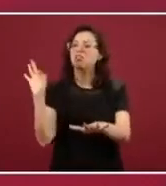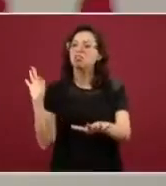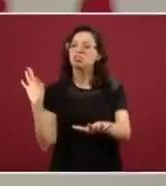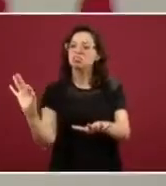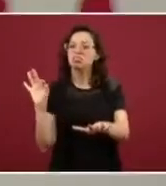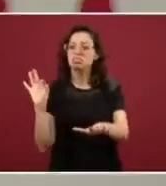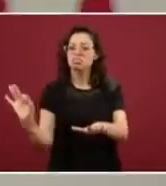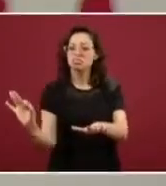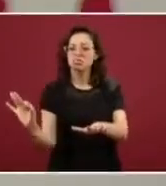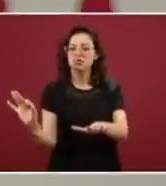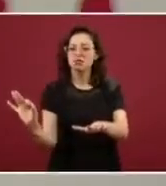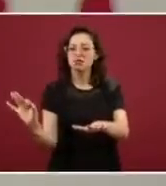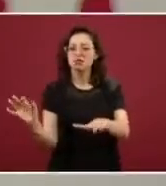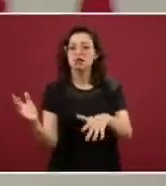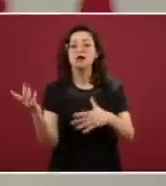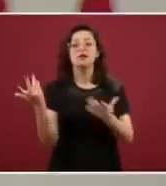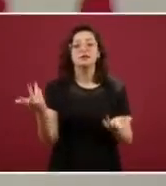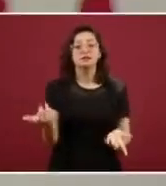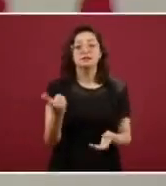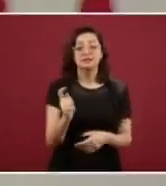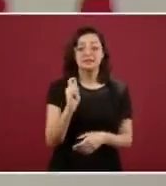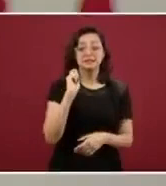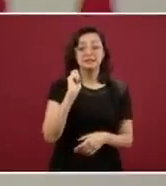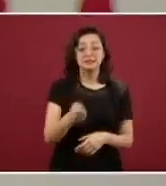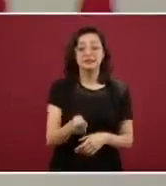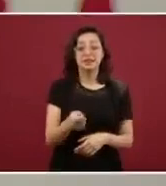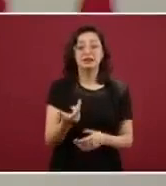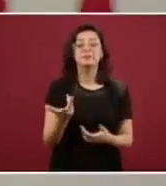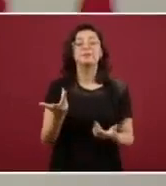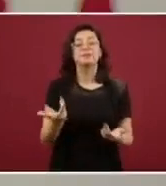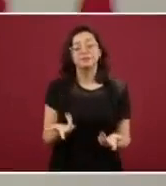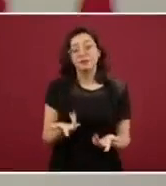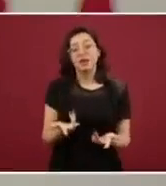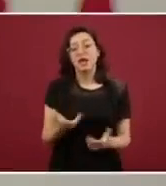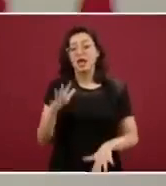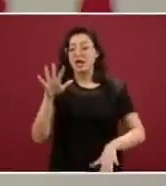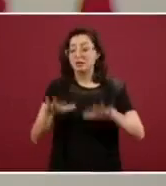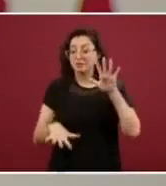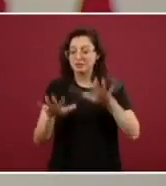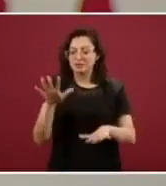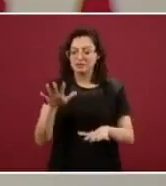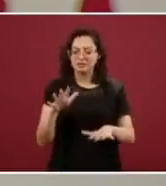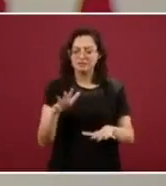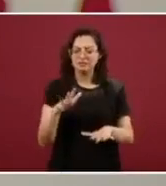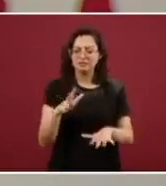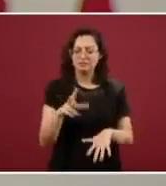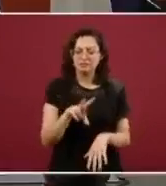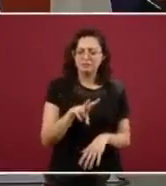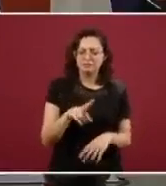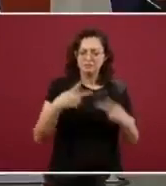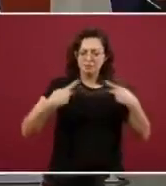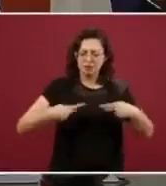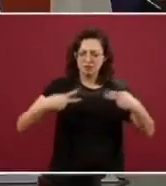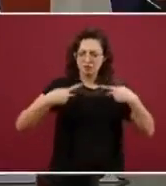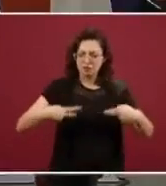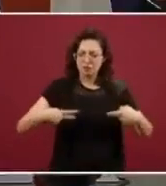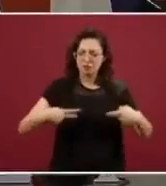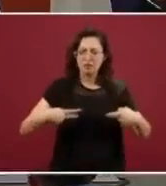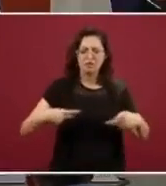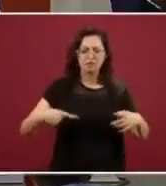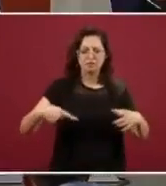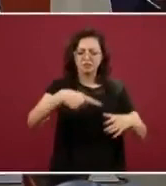esto lo digo porque a veces es difícil distinguir la legítima preocupación de personas que